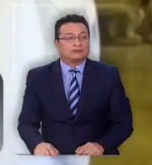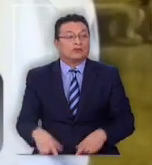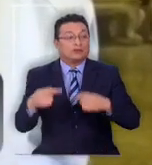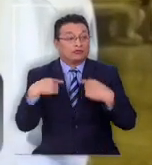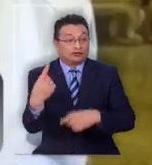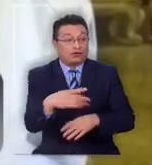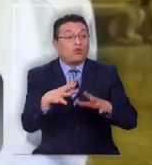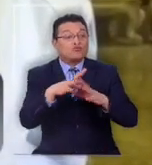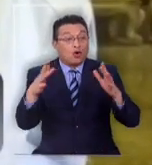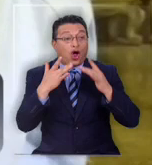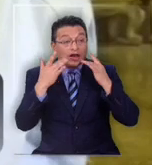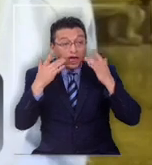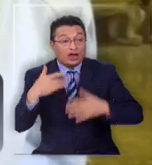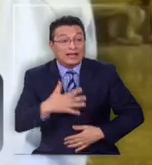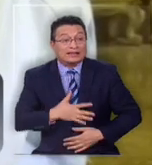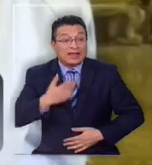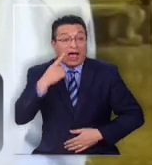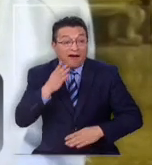glada.